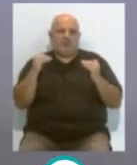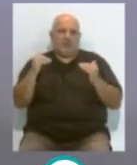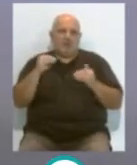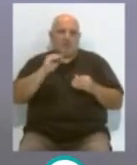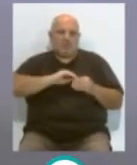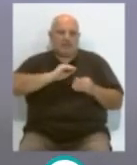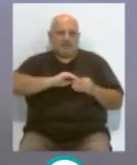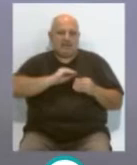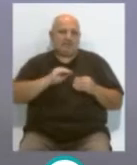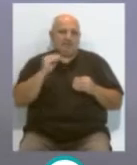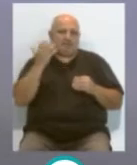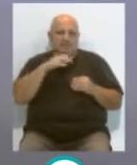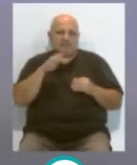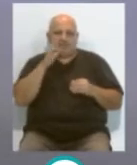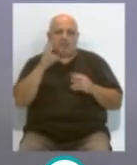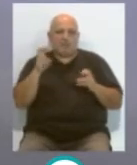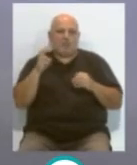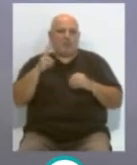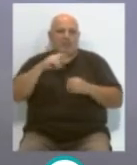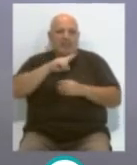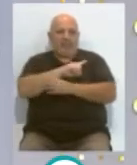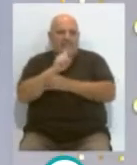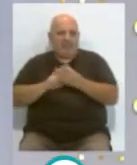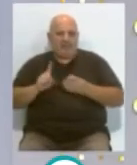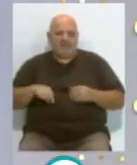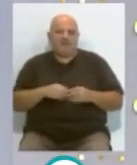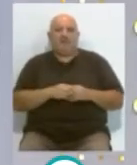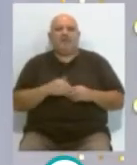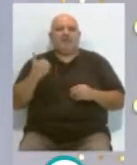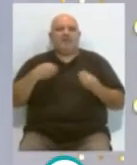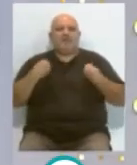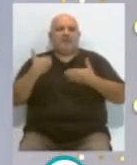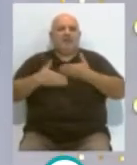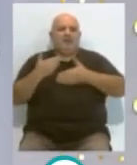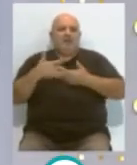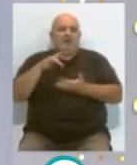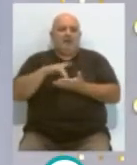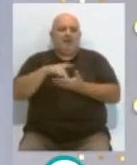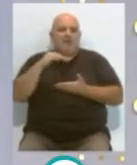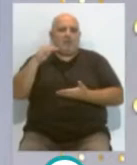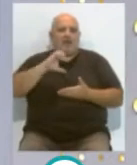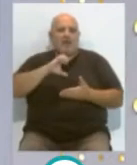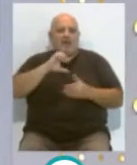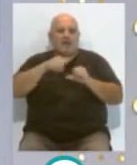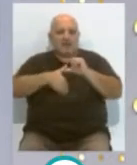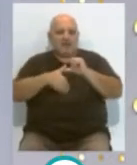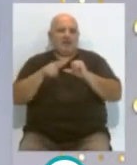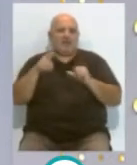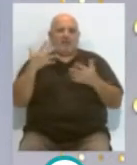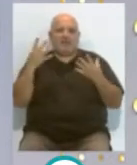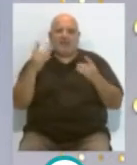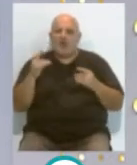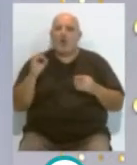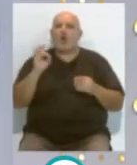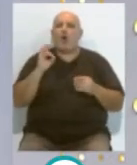muy, muy, muy atípica y sobre todo con mucho desgaste. Son jugadores que vienen ya de jugar la Copa América, que si bien estos 10 días